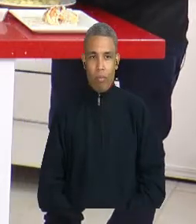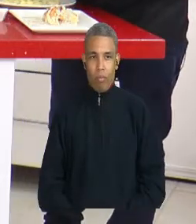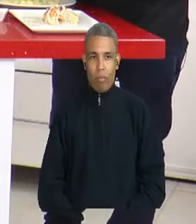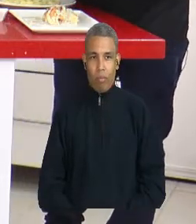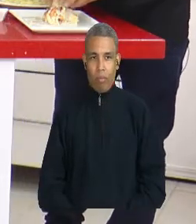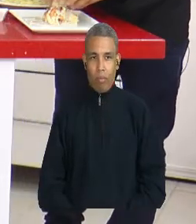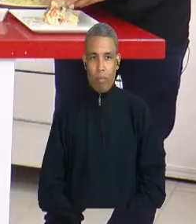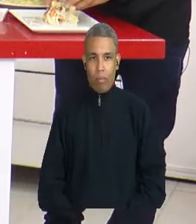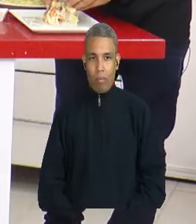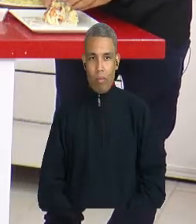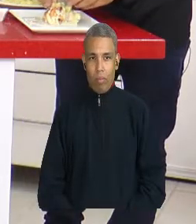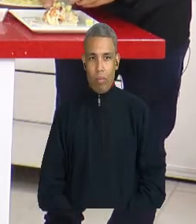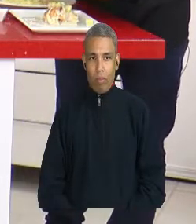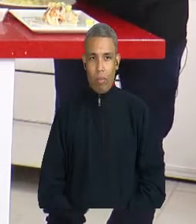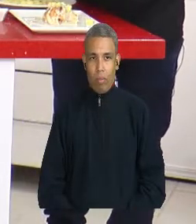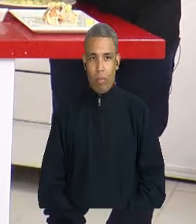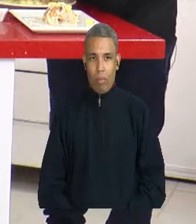nuestra papita.